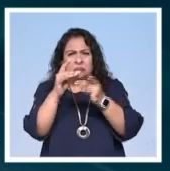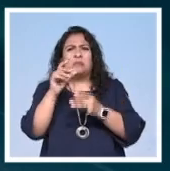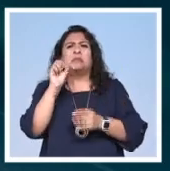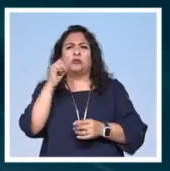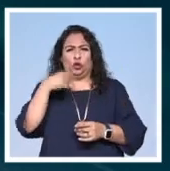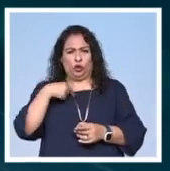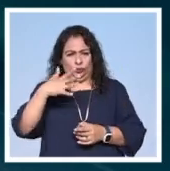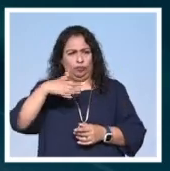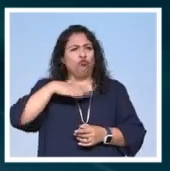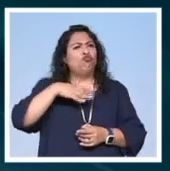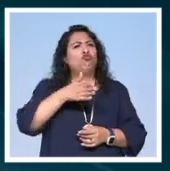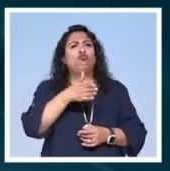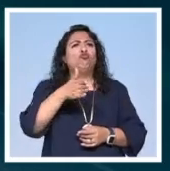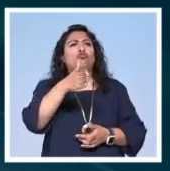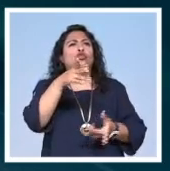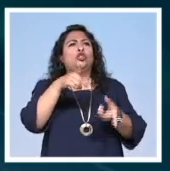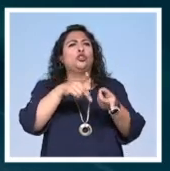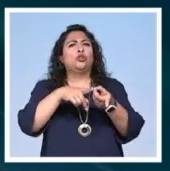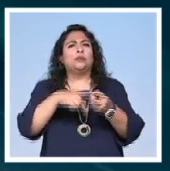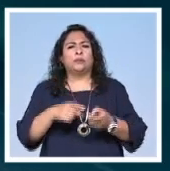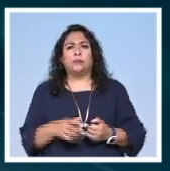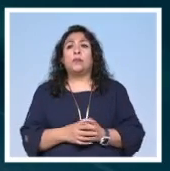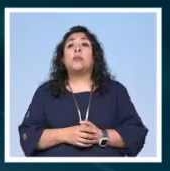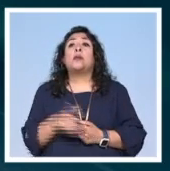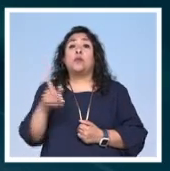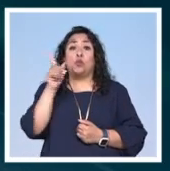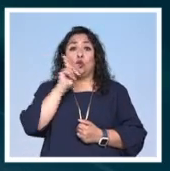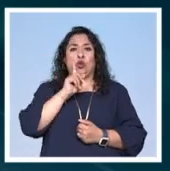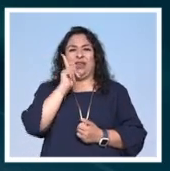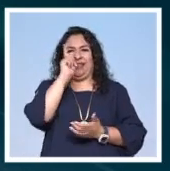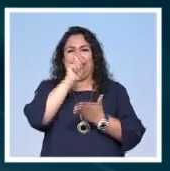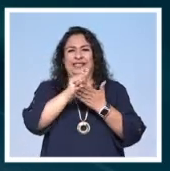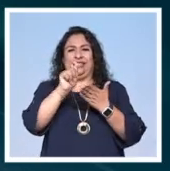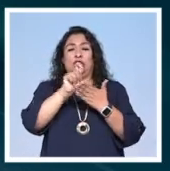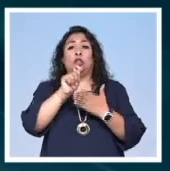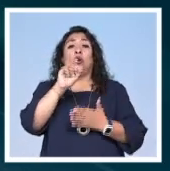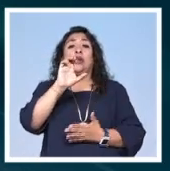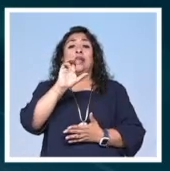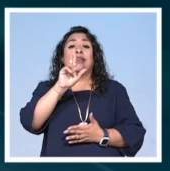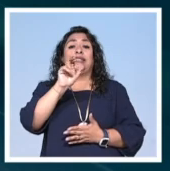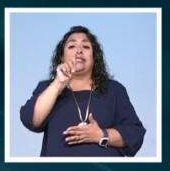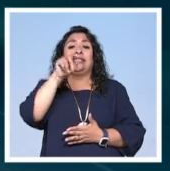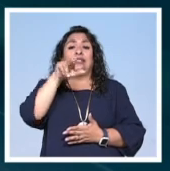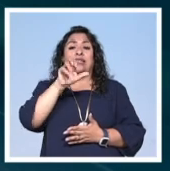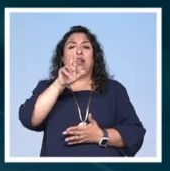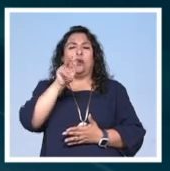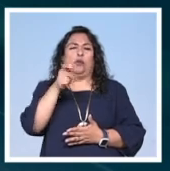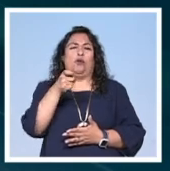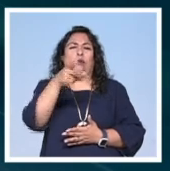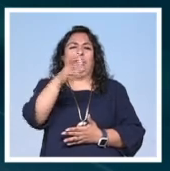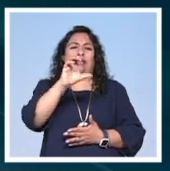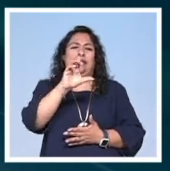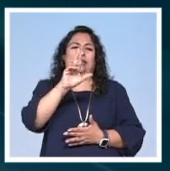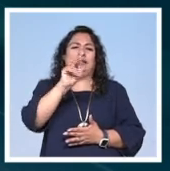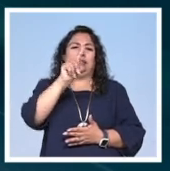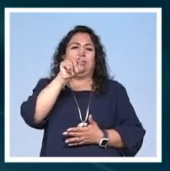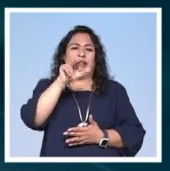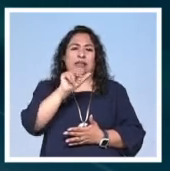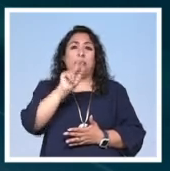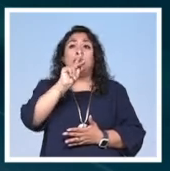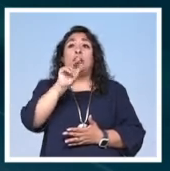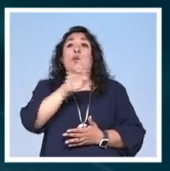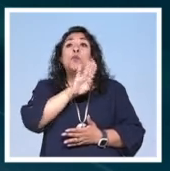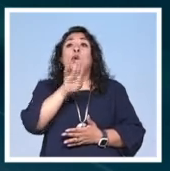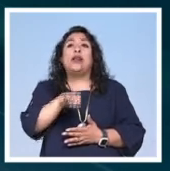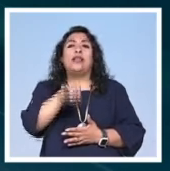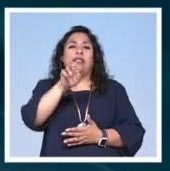mi camino la periodista y escritora Cristina Romo Hernández mejor conocida como Cristina Pacheco falleció a los